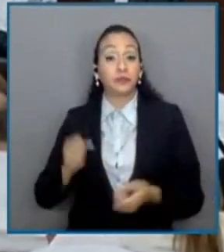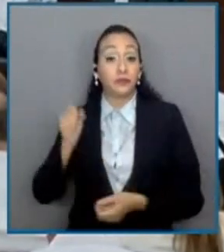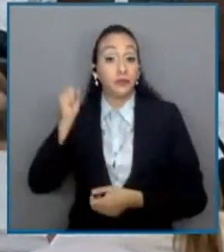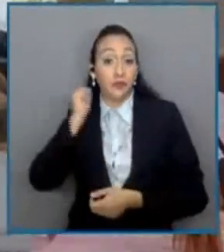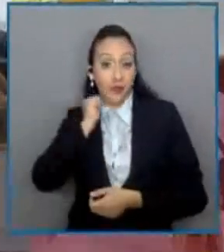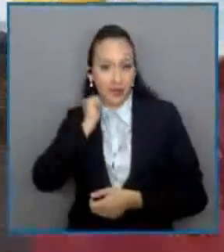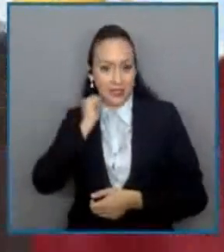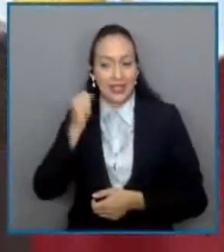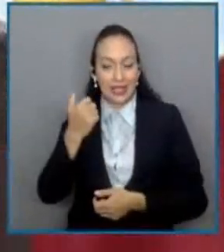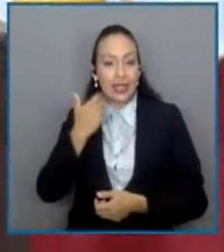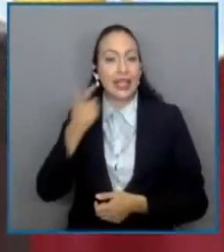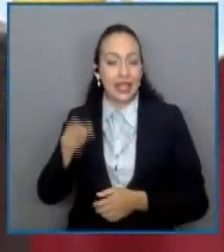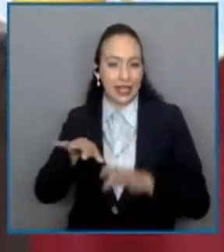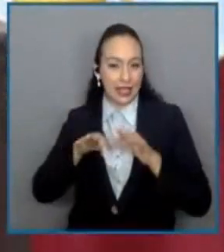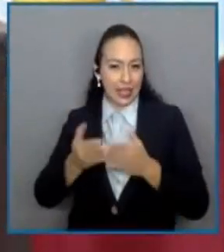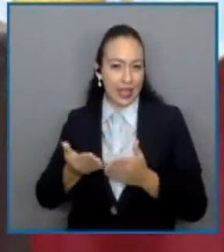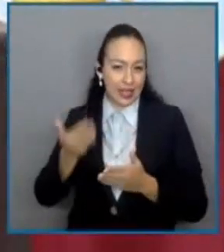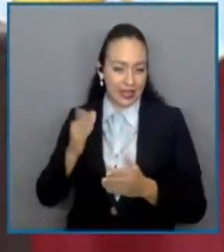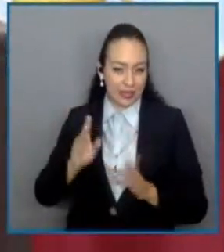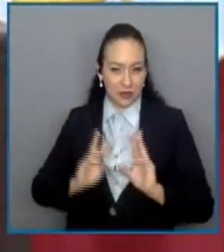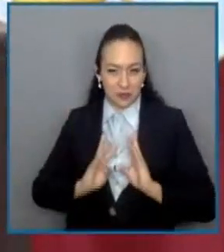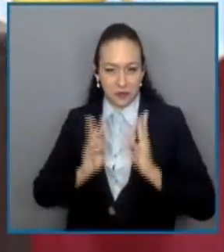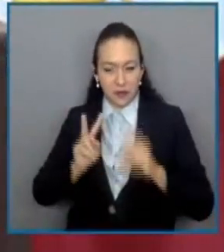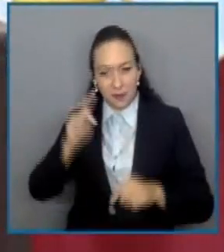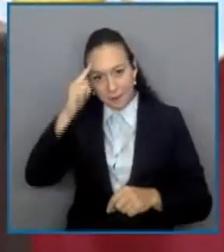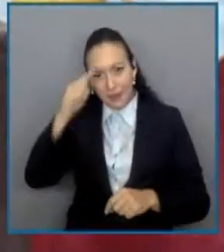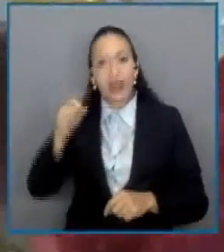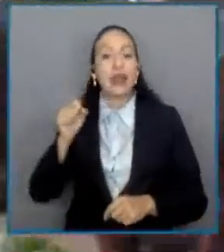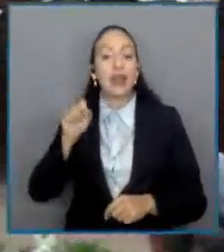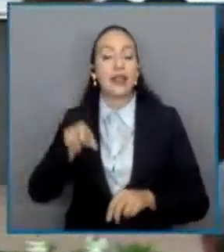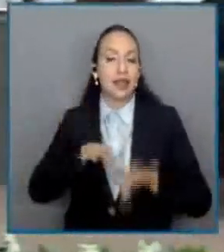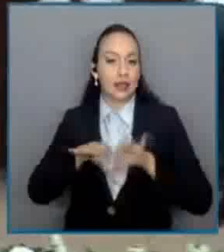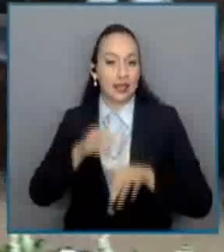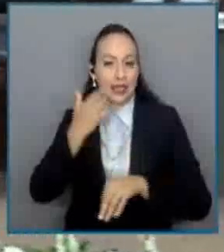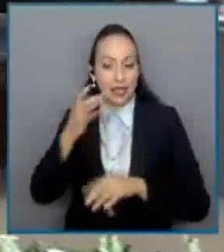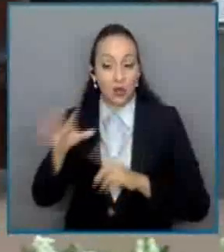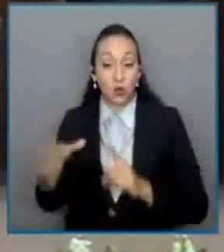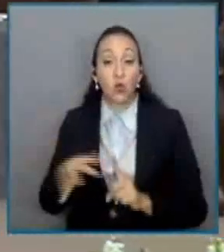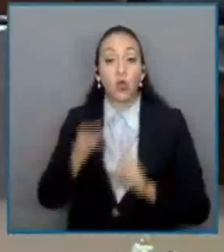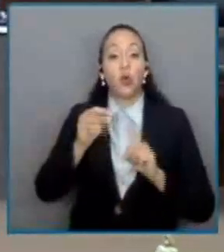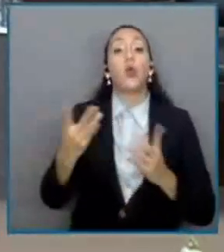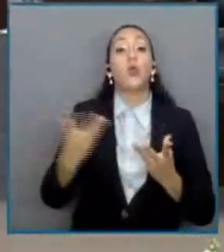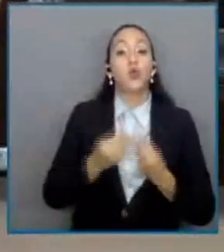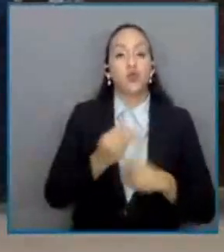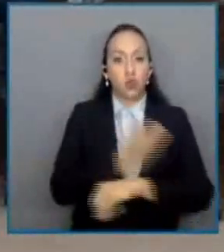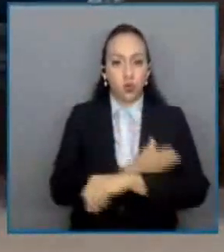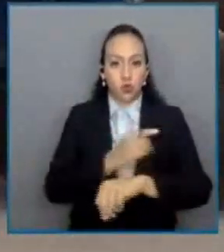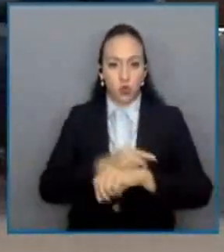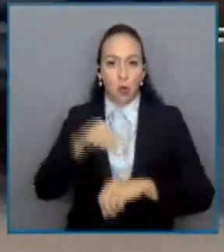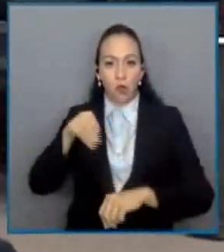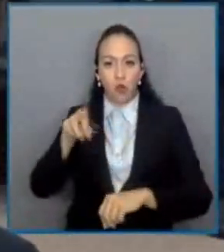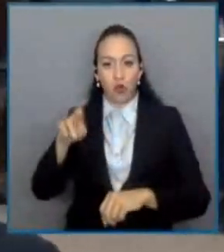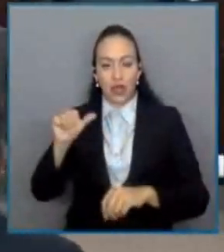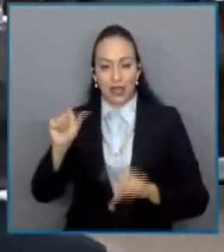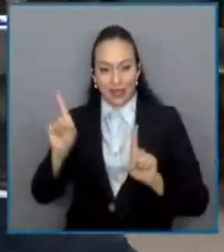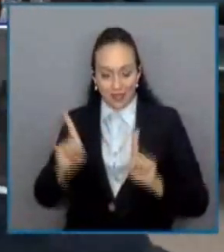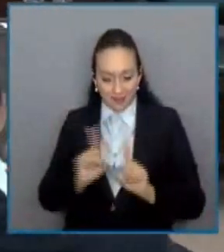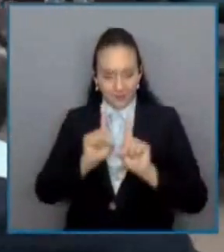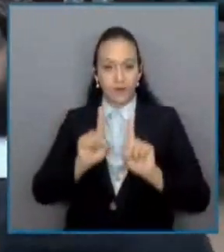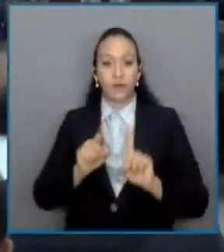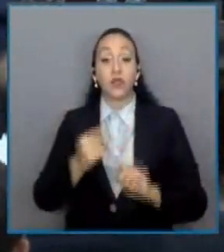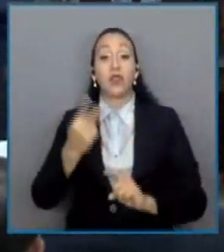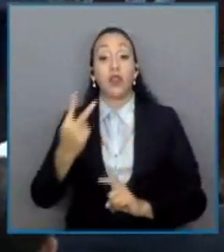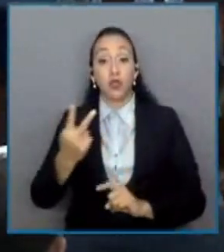consejera jurídica de la Presidencia de la República, y el coordinador de Morena en la Cámara de Diputados, Ignacio Mier, coincidieron en que